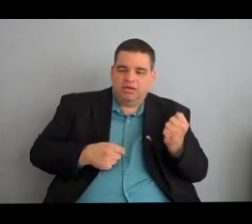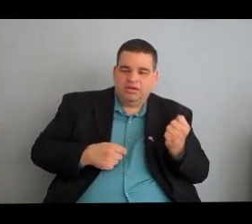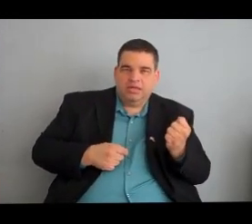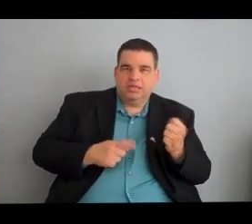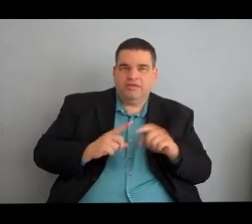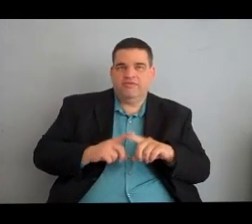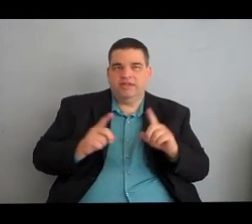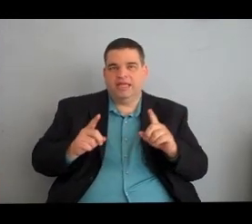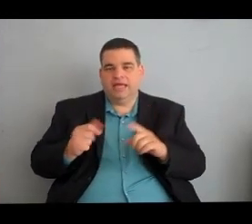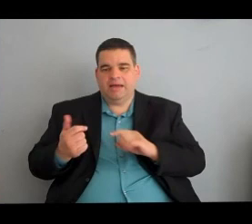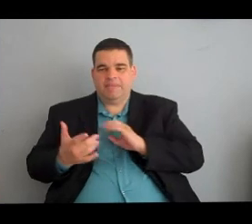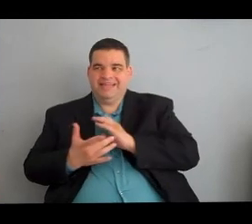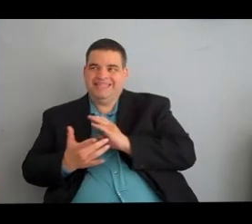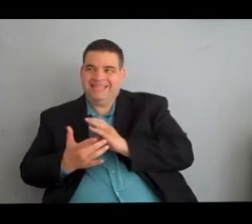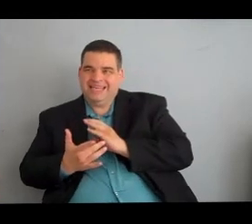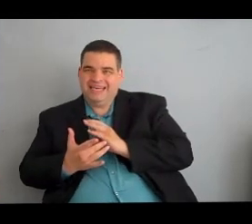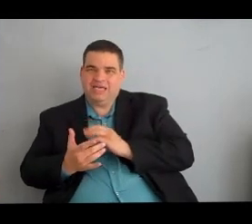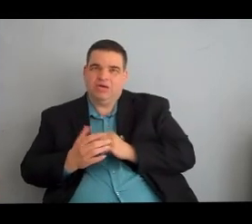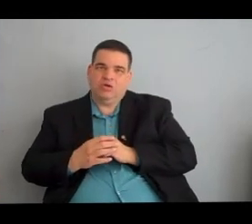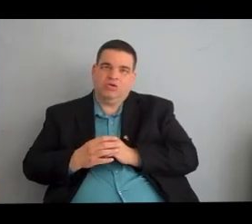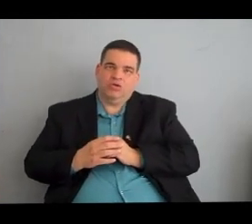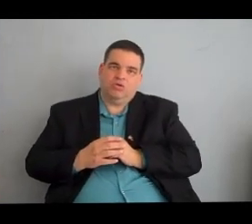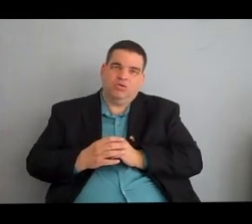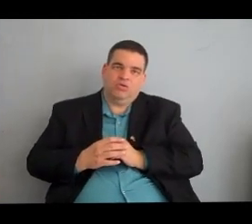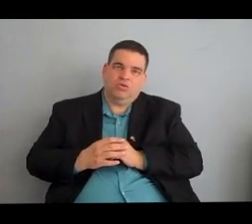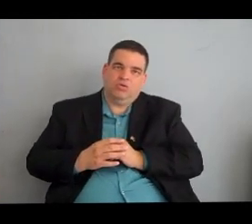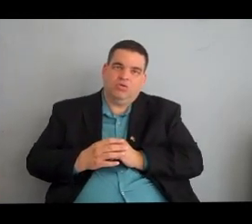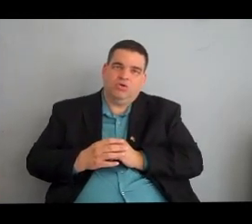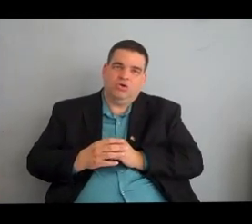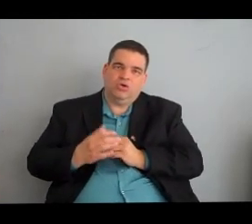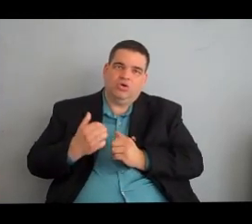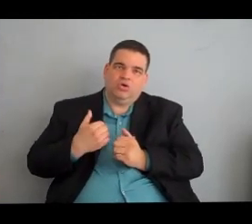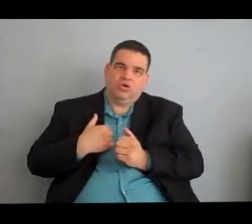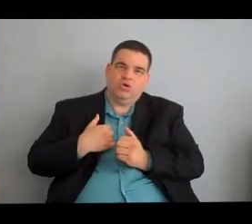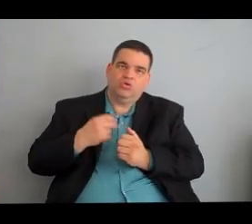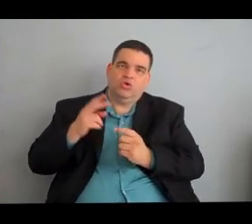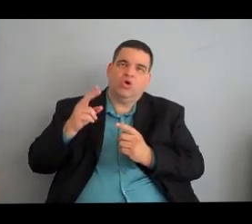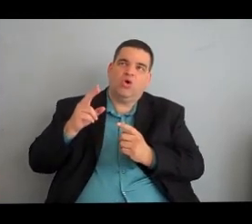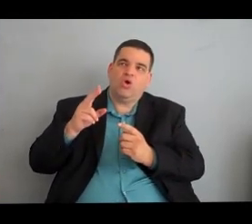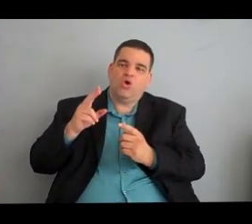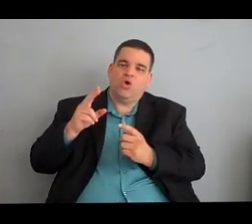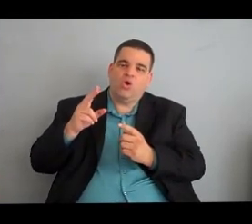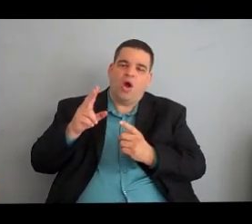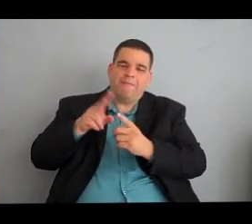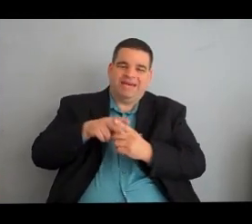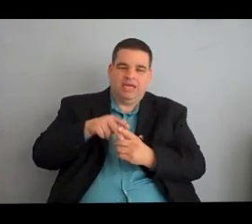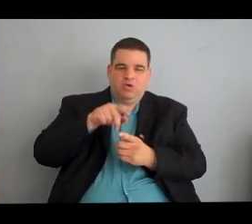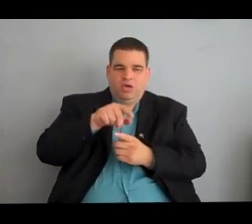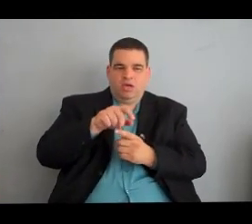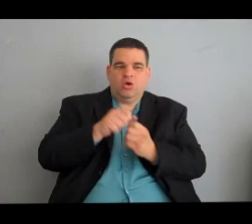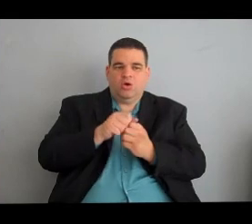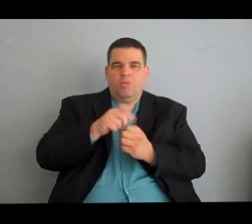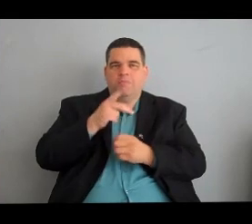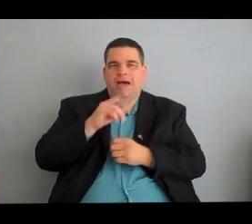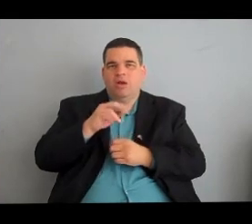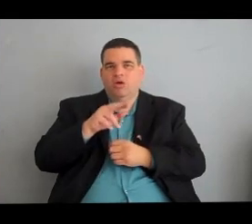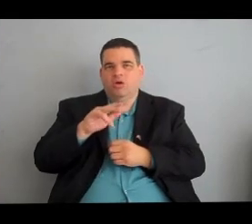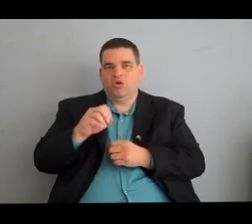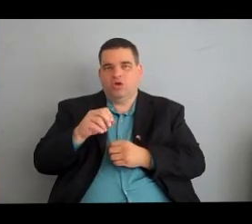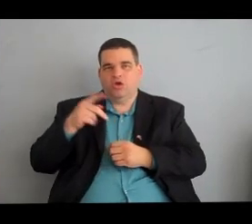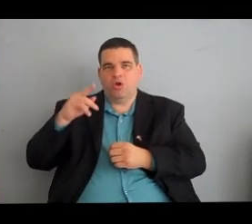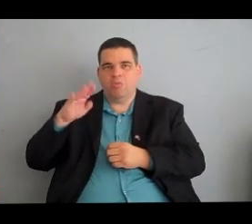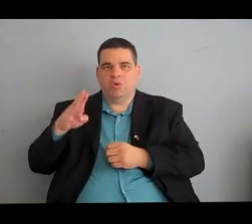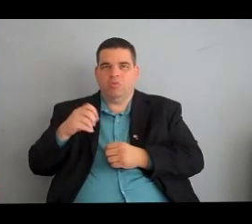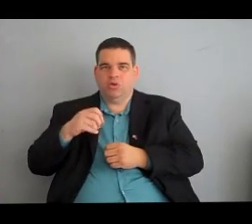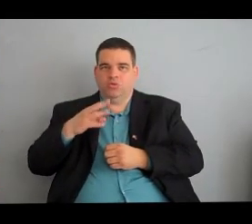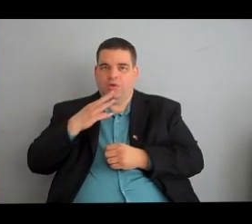eso yo lo aplico en Palo Criollo, uh-huh. En lo pop, pues a veces la gente dice, ¿por qué tú abres tanto la boca? Que sí. Y yo